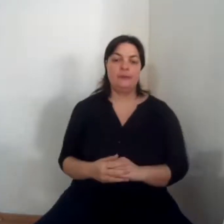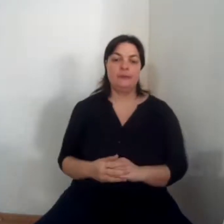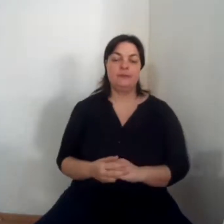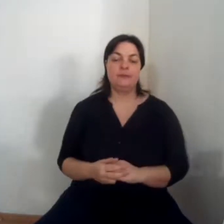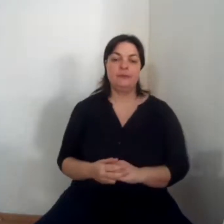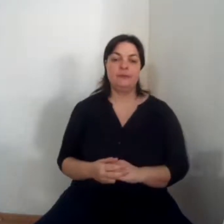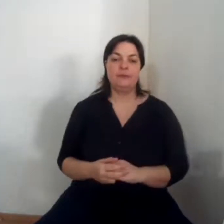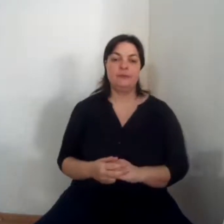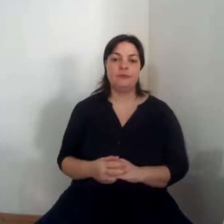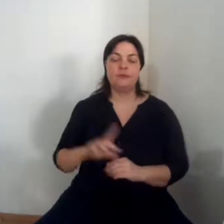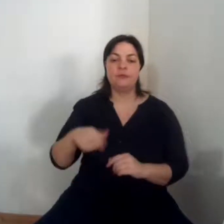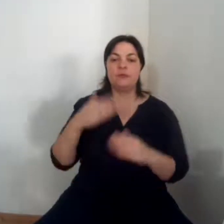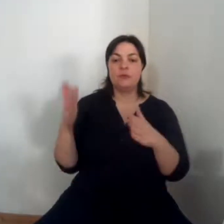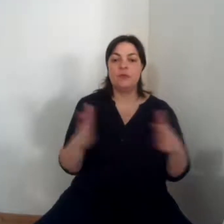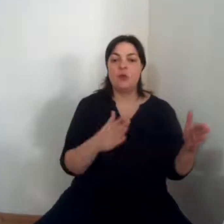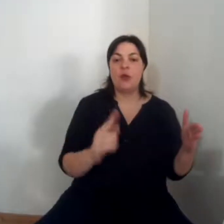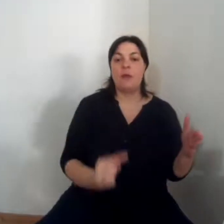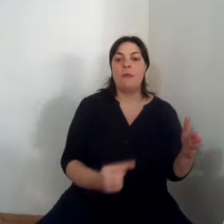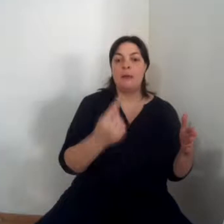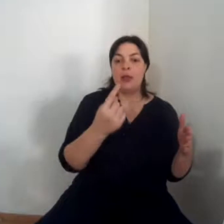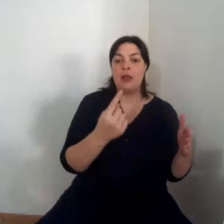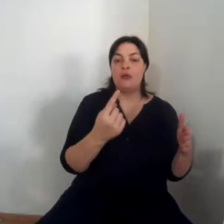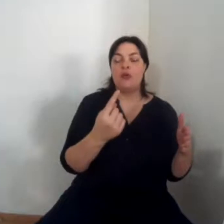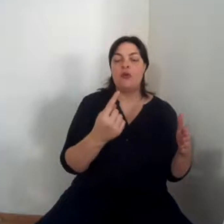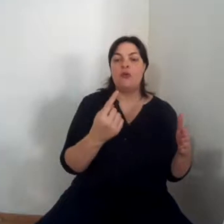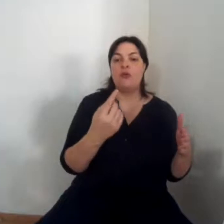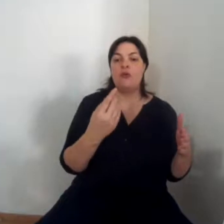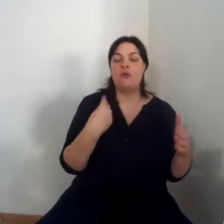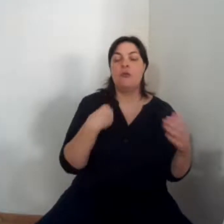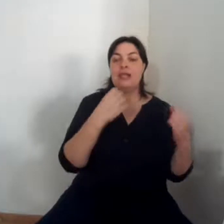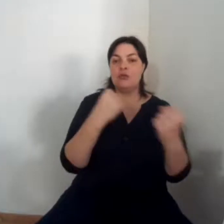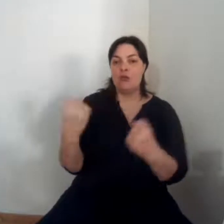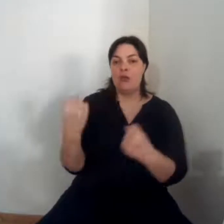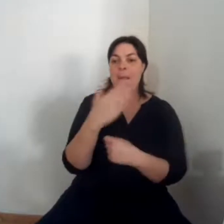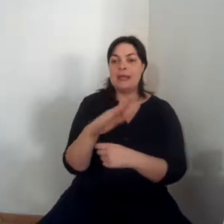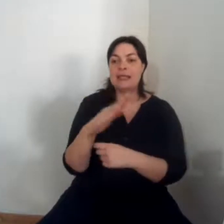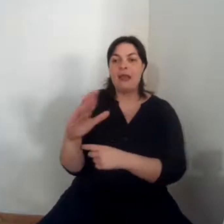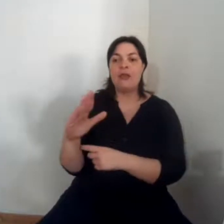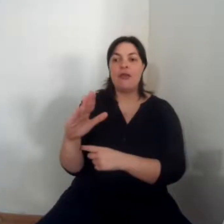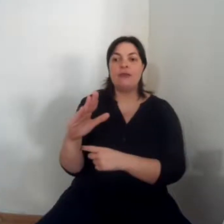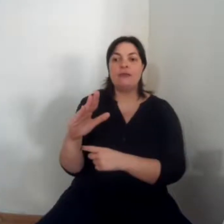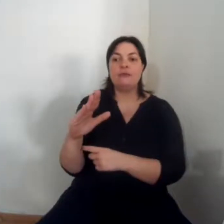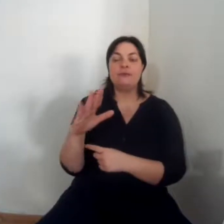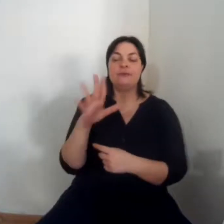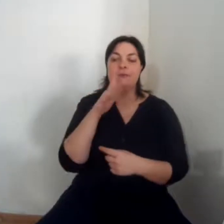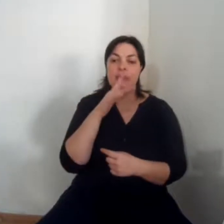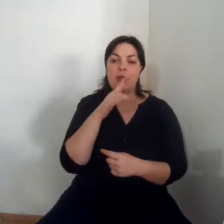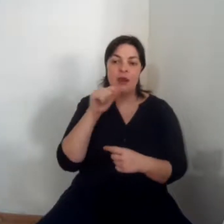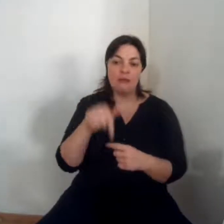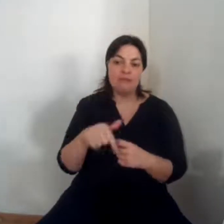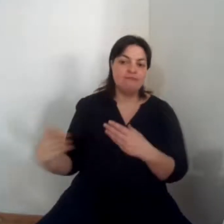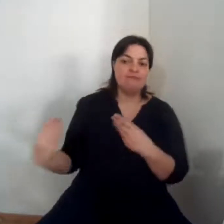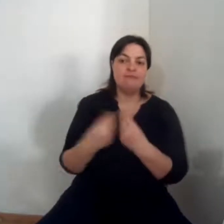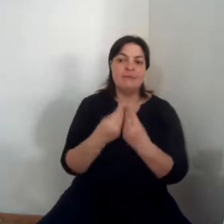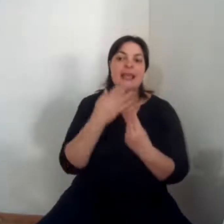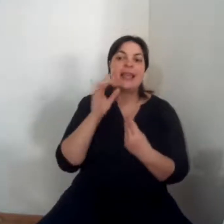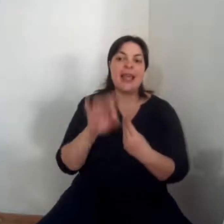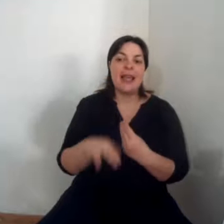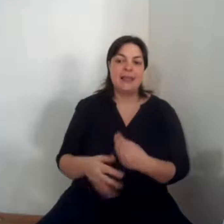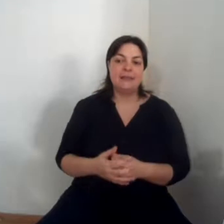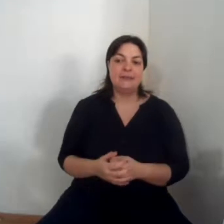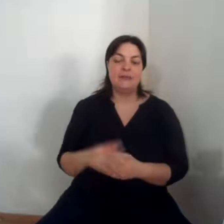Hemos pasado el primer bloque, que era el bloque de presentación institucional, y ahora nos acompañan, tenemos